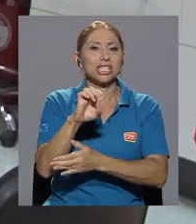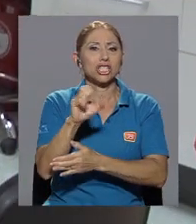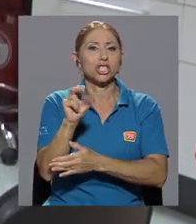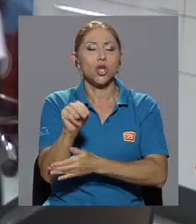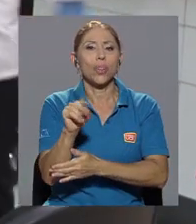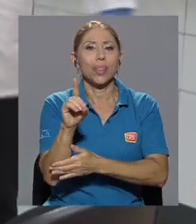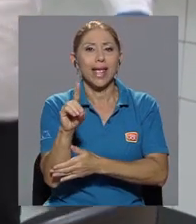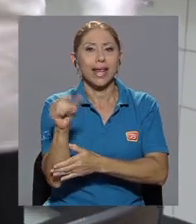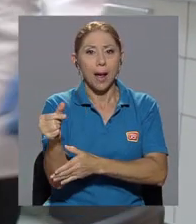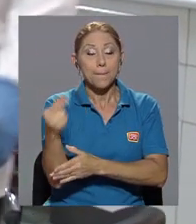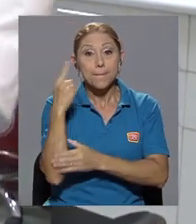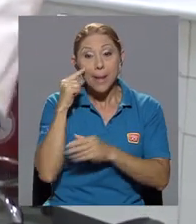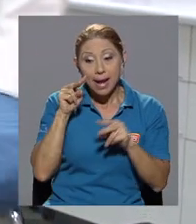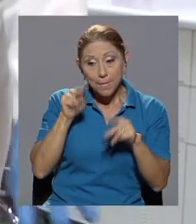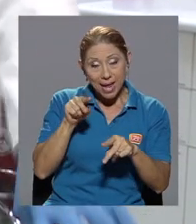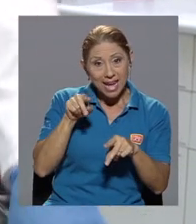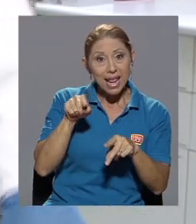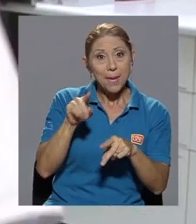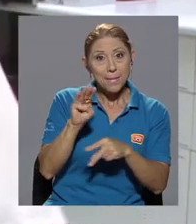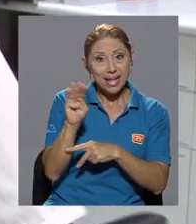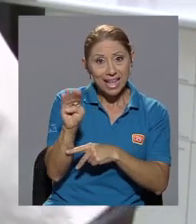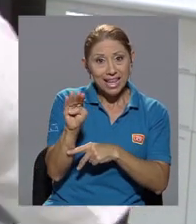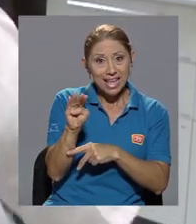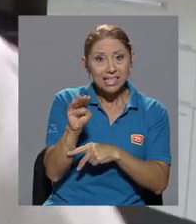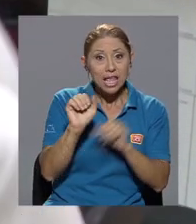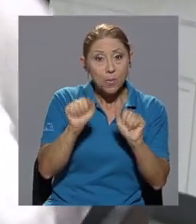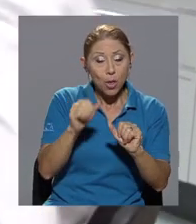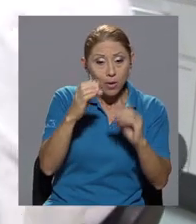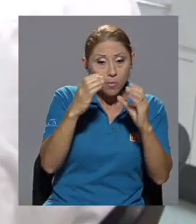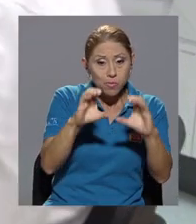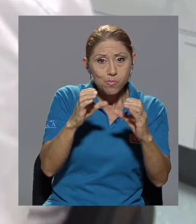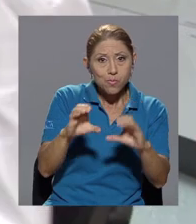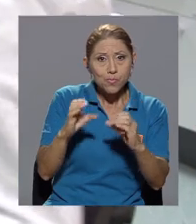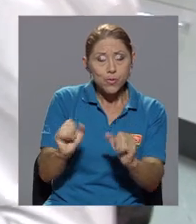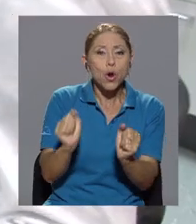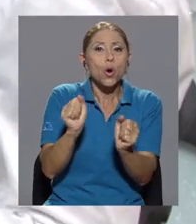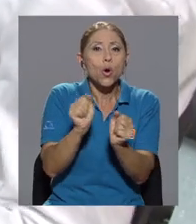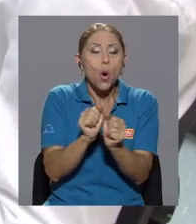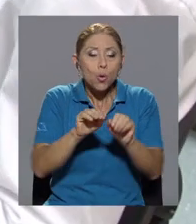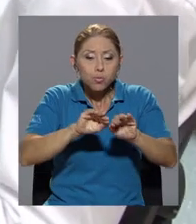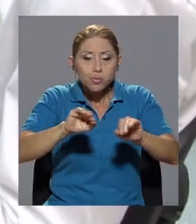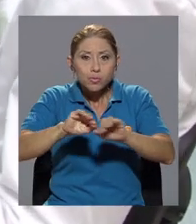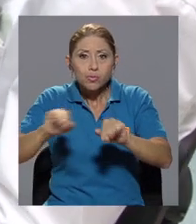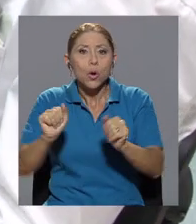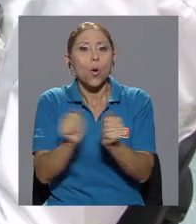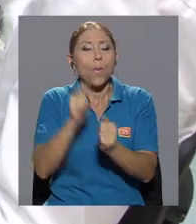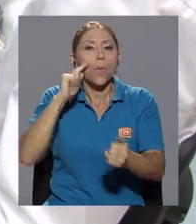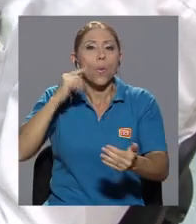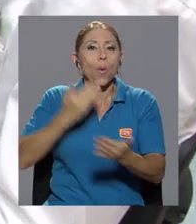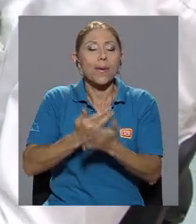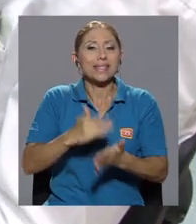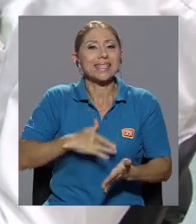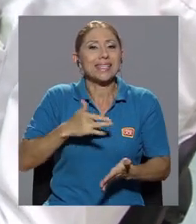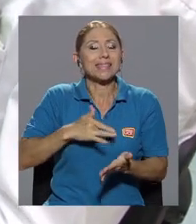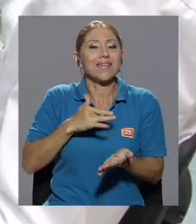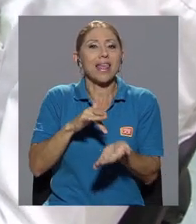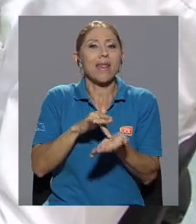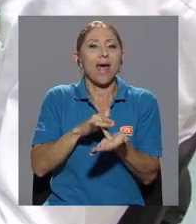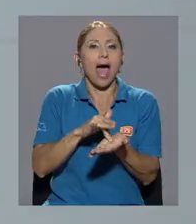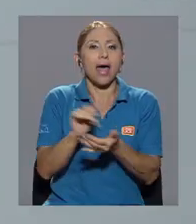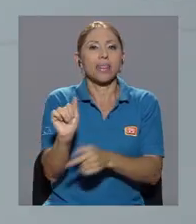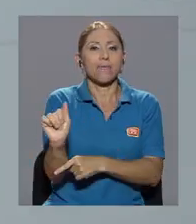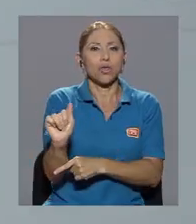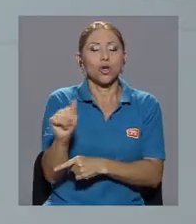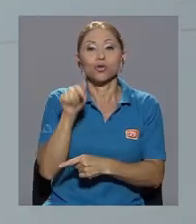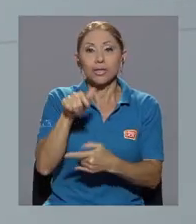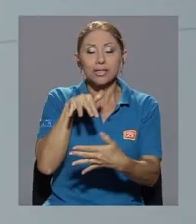ver las bacterias y clasificarlas mediante cultivos y pruebas de sensibilidad a antibióticos. Estos estudios podrán